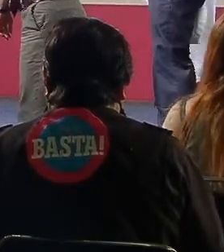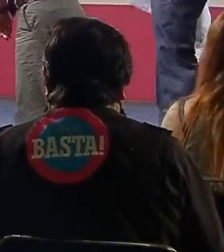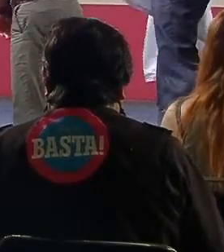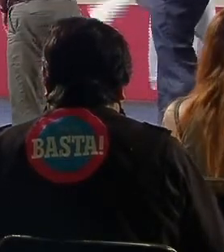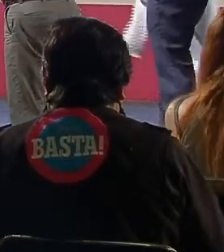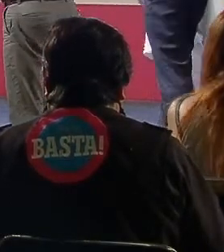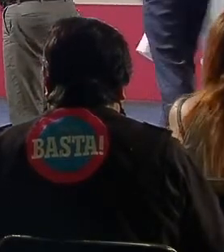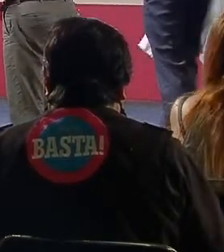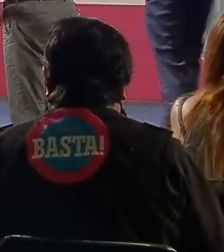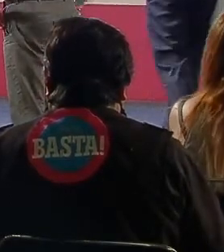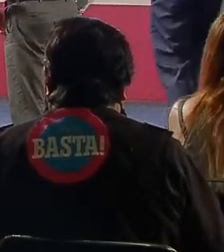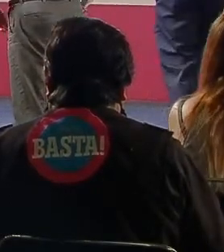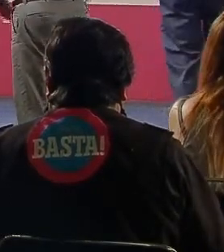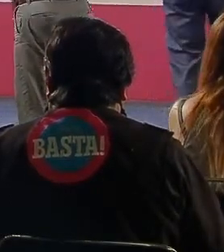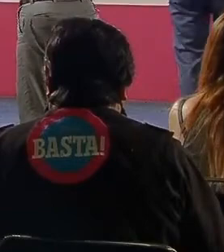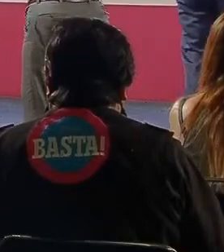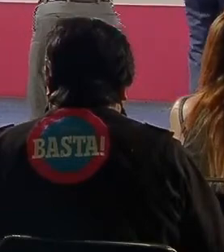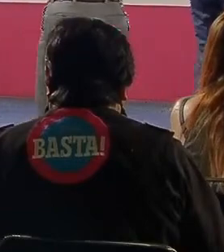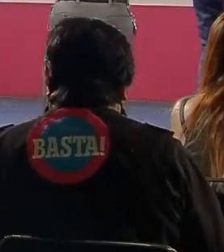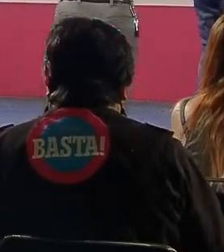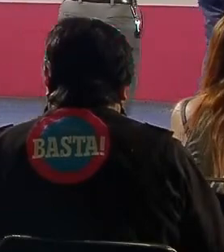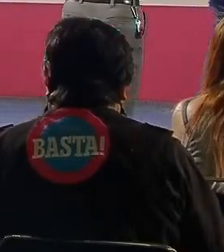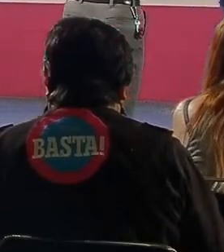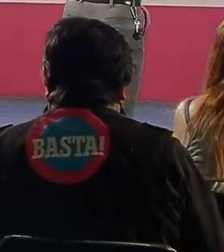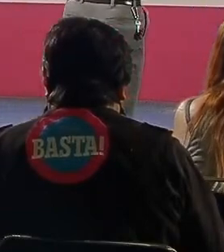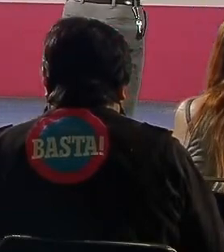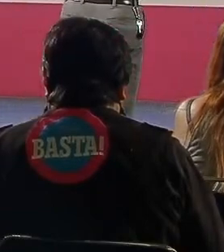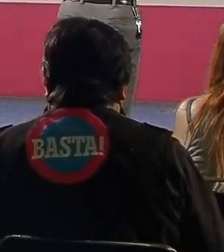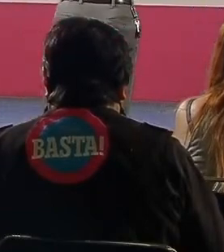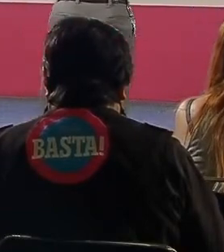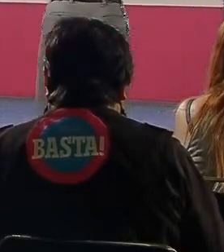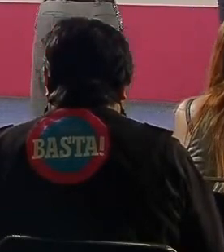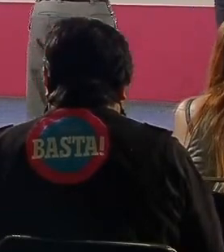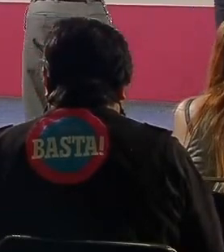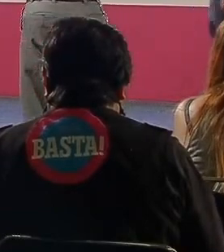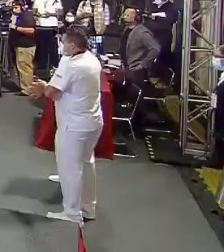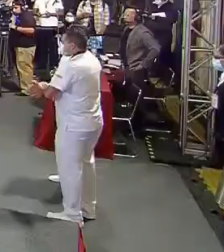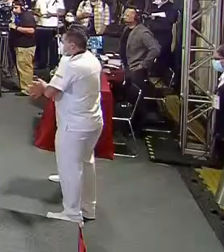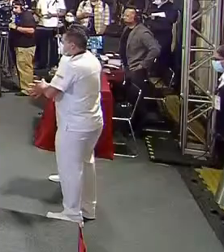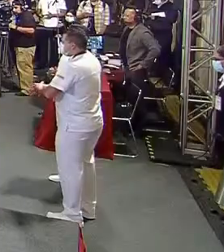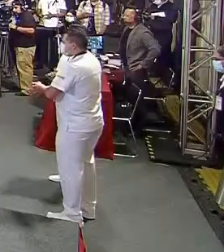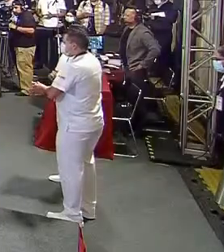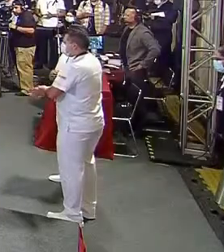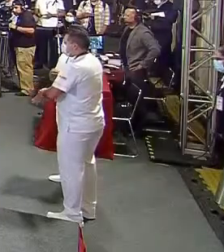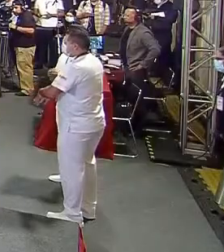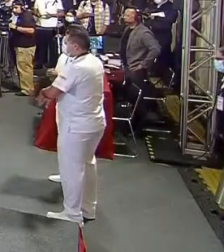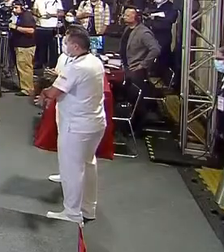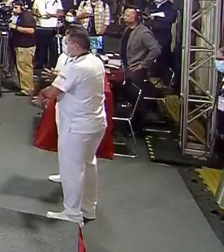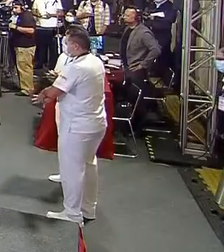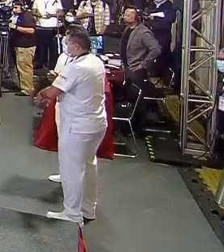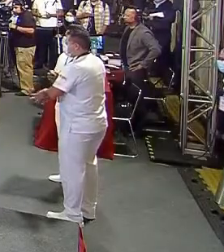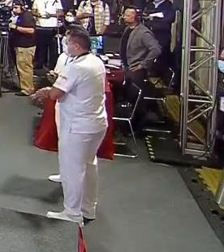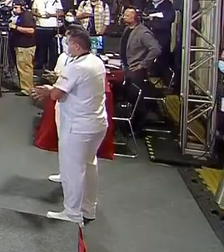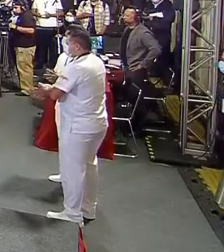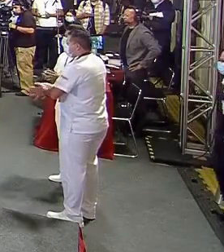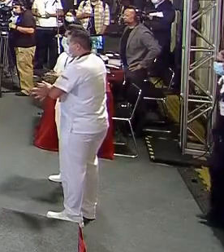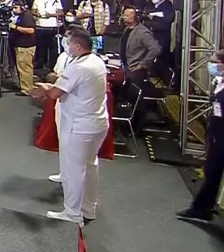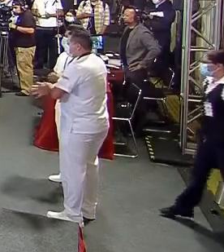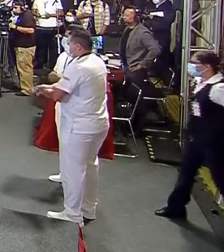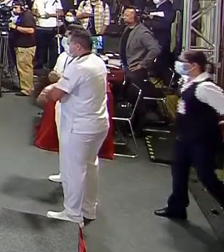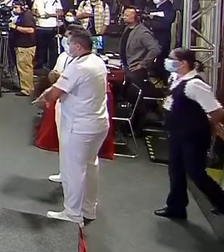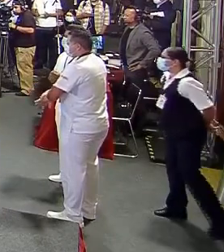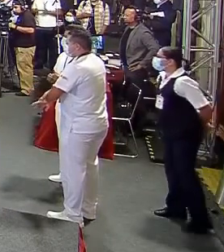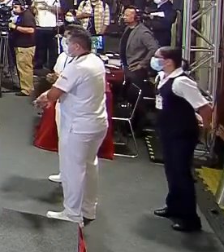Fuiste más. ¿Otra vez? No le pasa nada, pero desperdiciando la hora. ¿Qué pasaría si tiene la mejor mano? Sí.